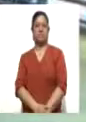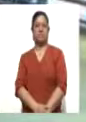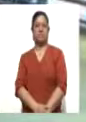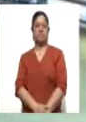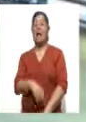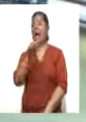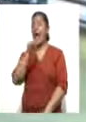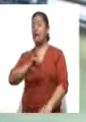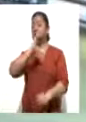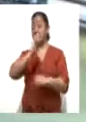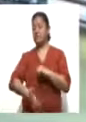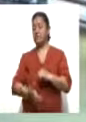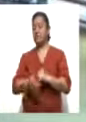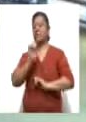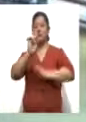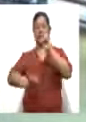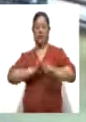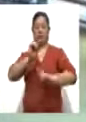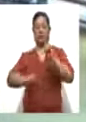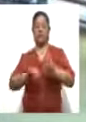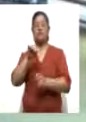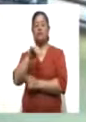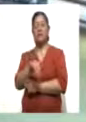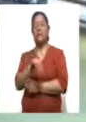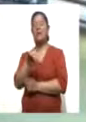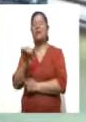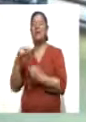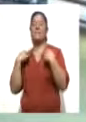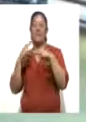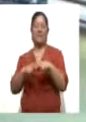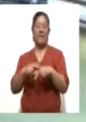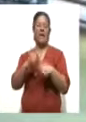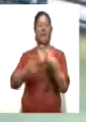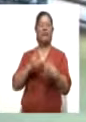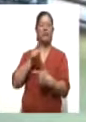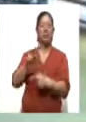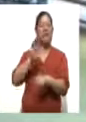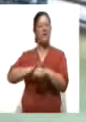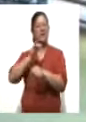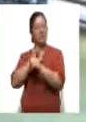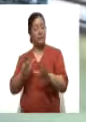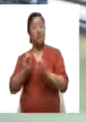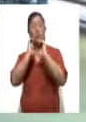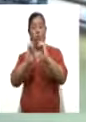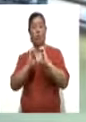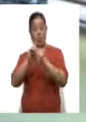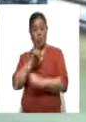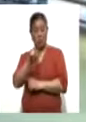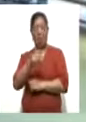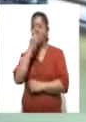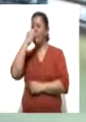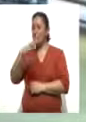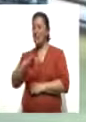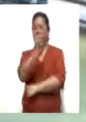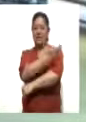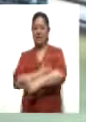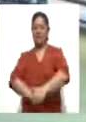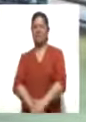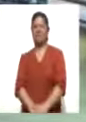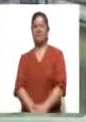Y con esto cerramos el bloque deportivo. Marian Maestra, regresamos con ustedes para más información. Cuídense mucho y que tengan una excelente